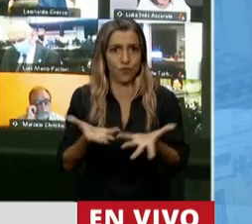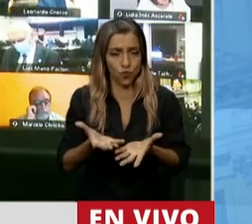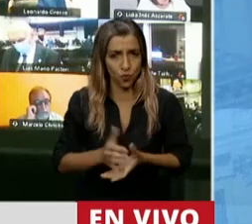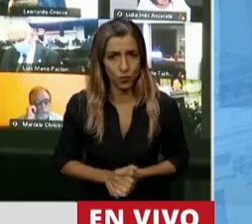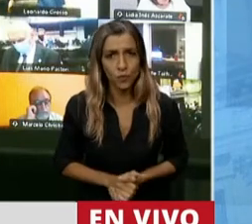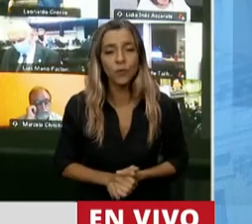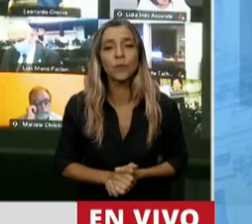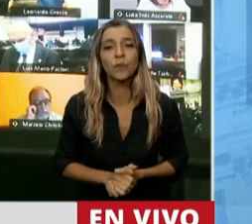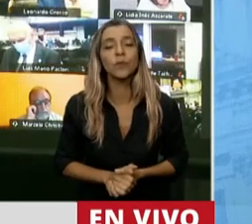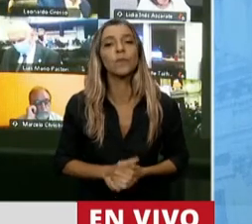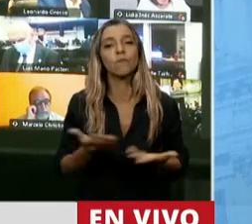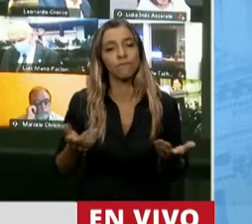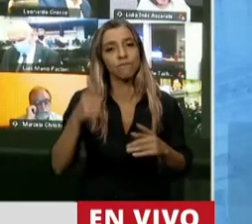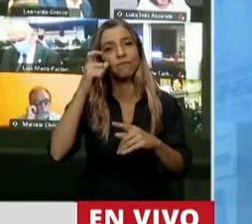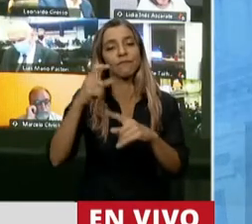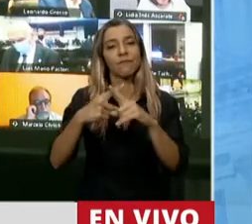República, hermana República